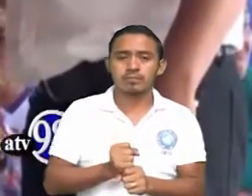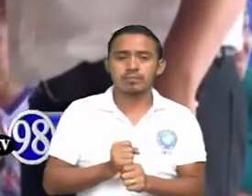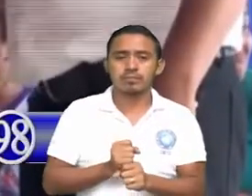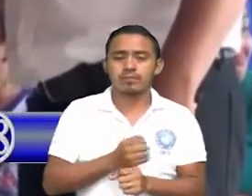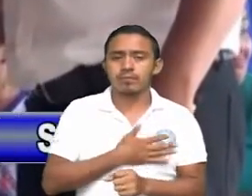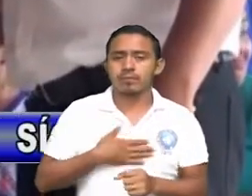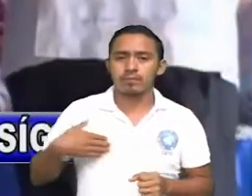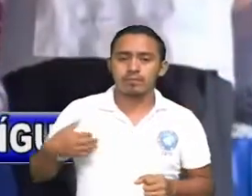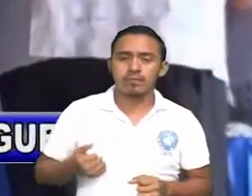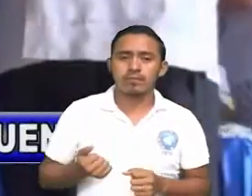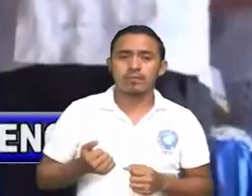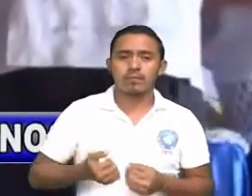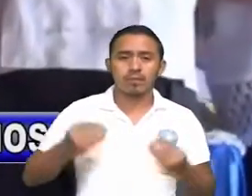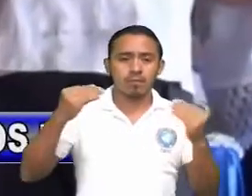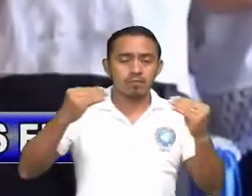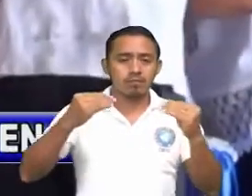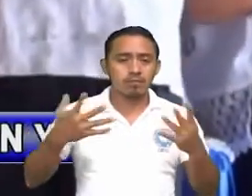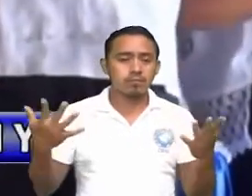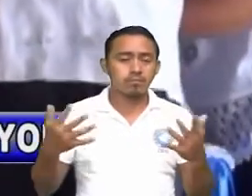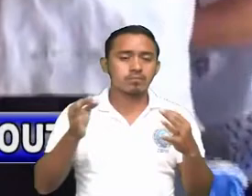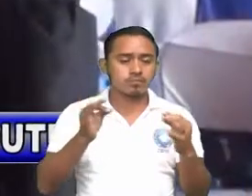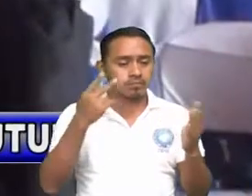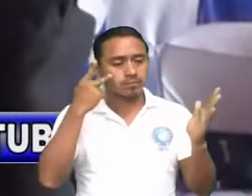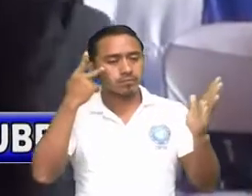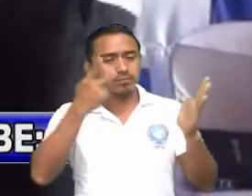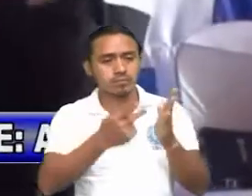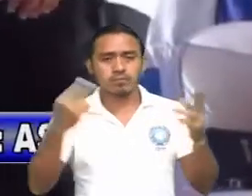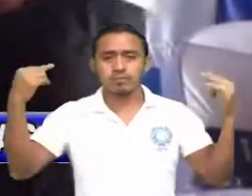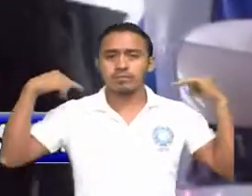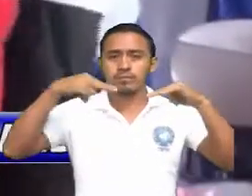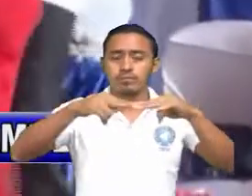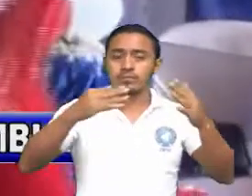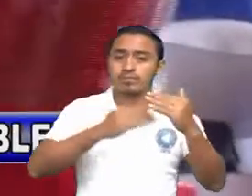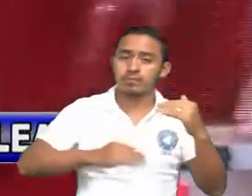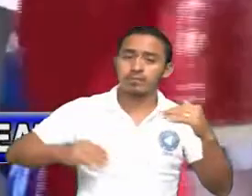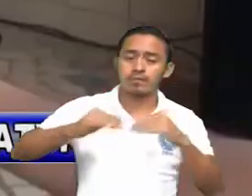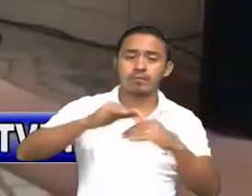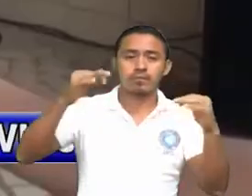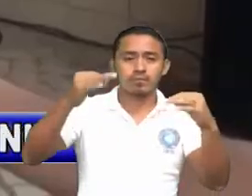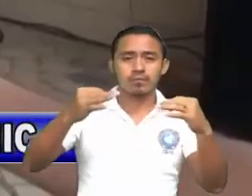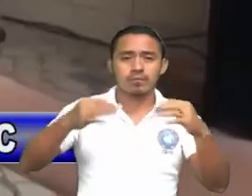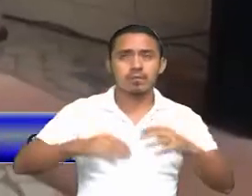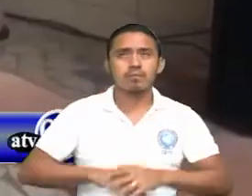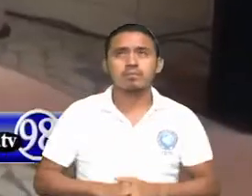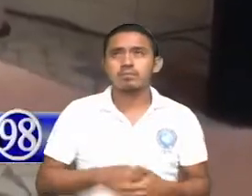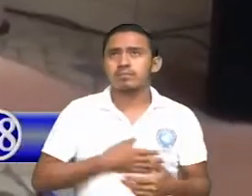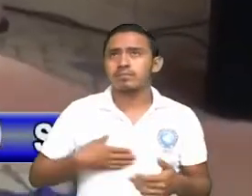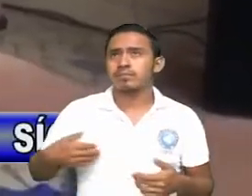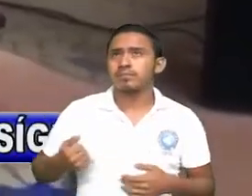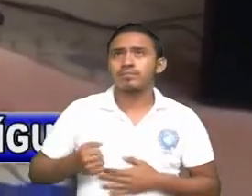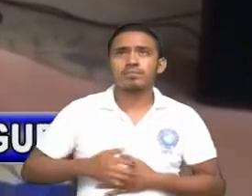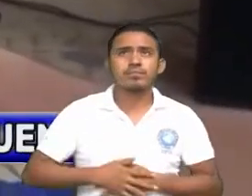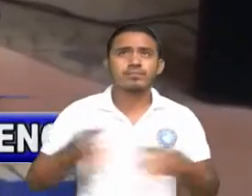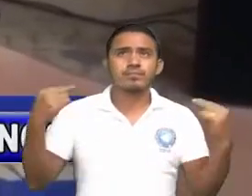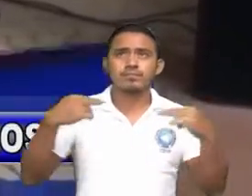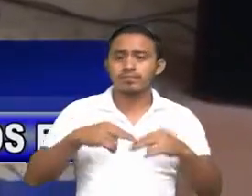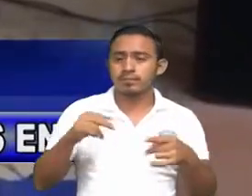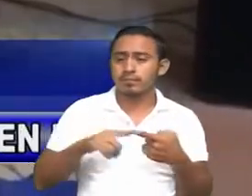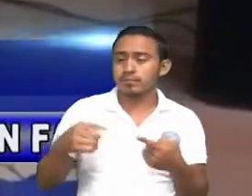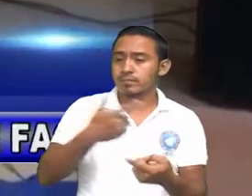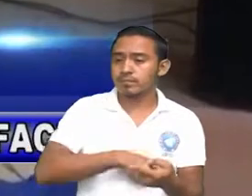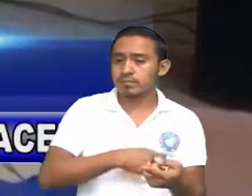el mejoramiento de la calidad educativa, también se reconocieron a los docentes más destacados. Mejor docente a nivel de